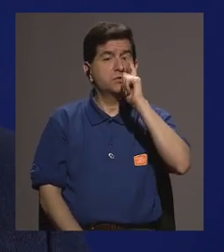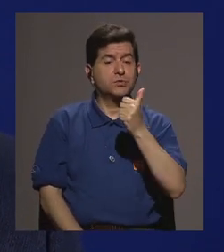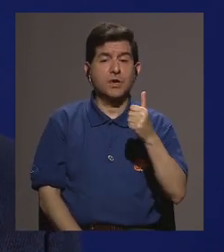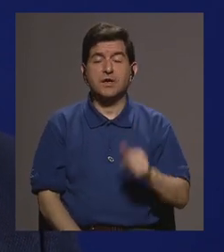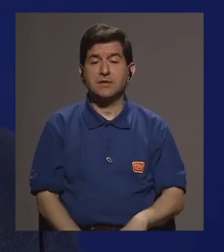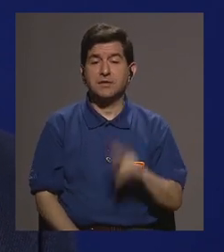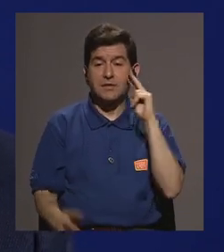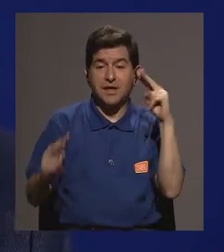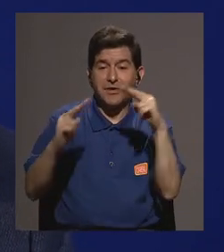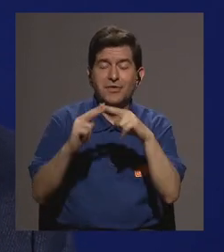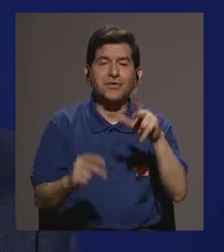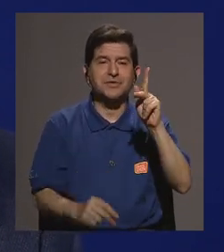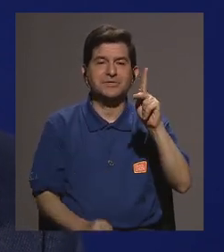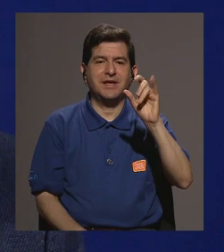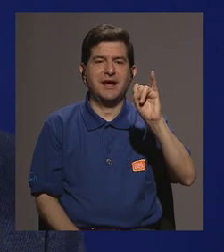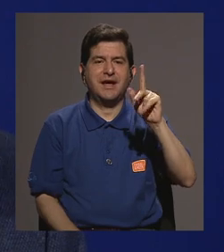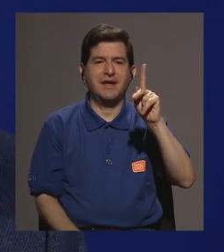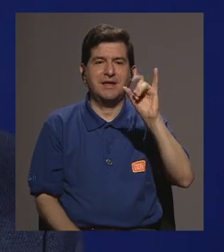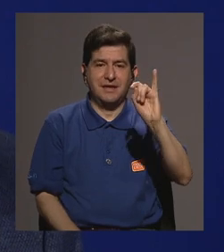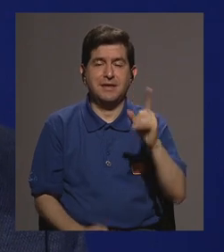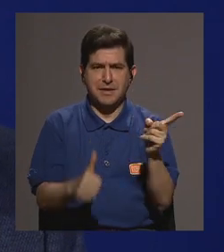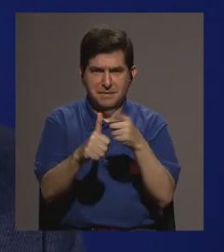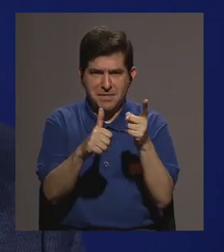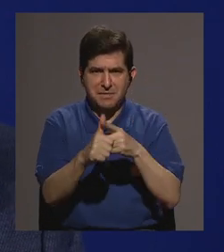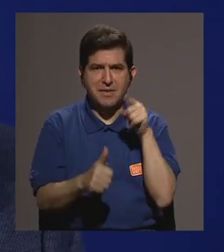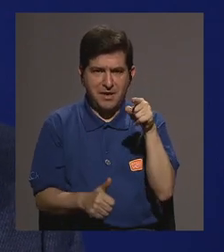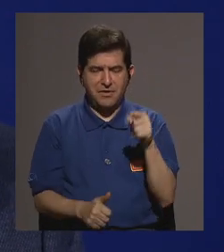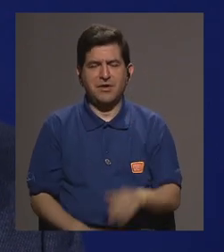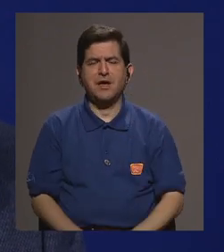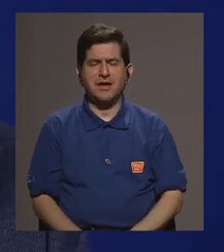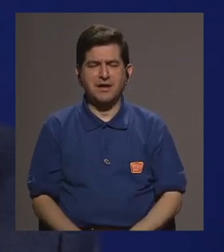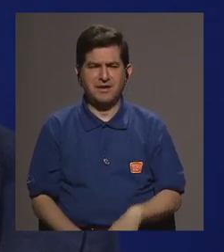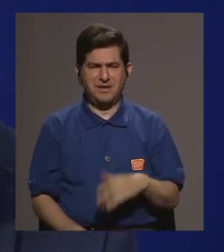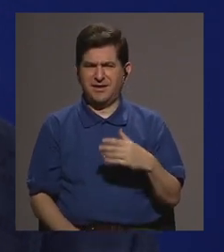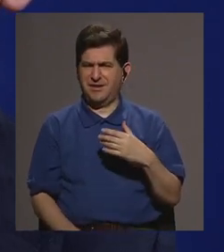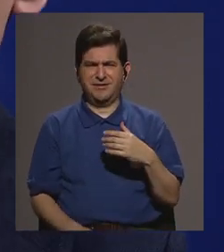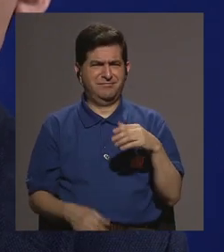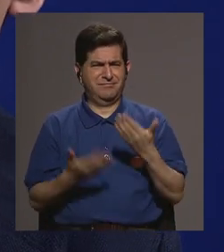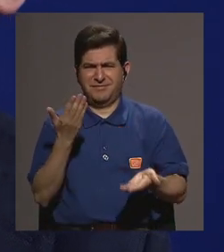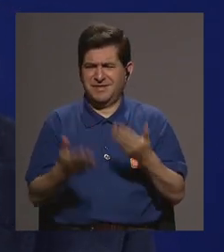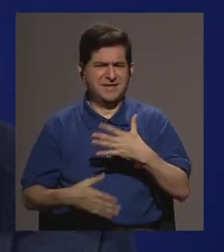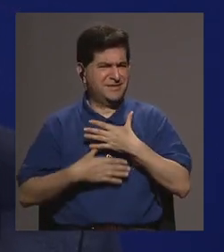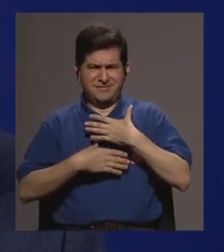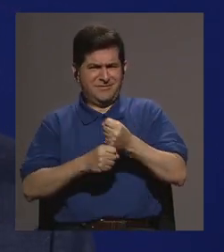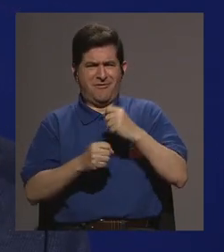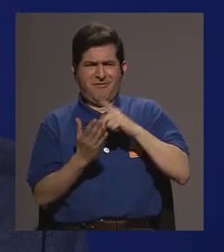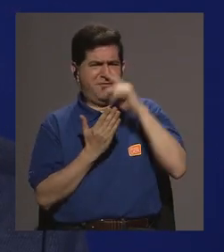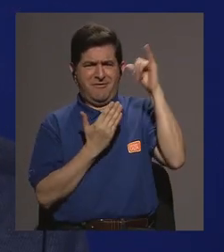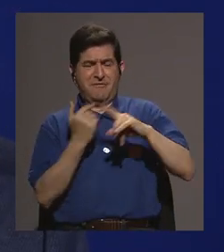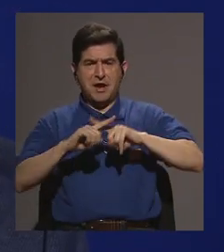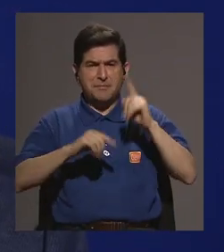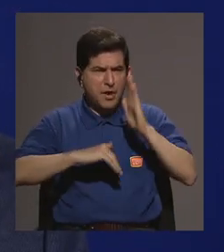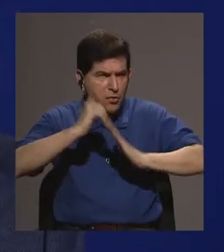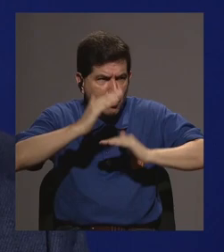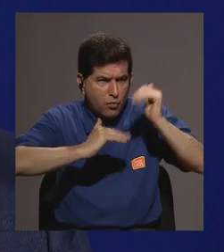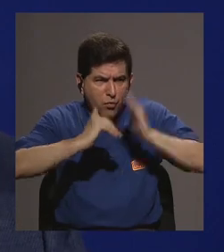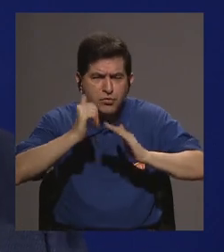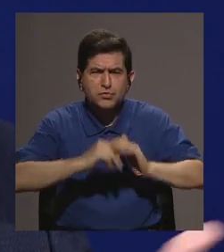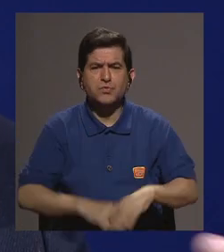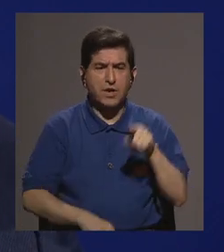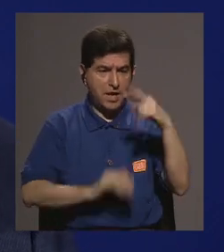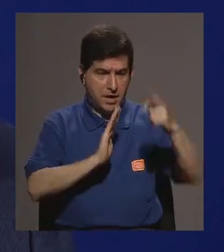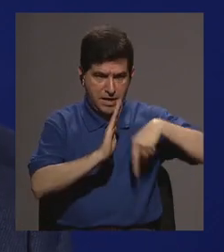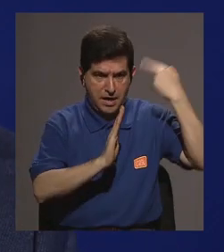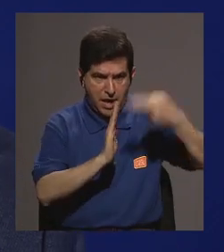que bueno para la suerte de conocer aquí porque ella primero obviamente con mucha desconfianza del proyecto pero